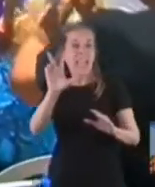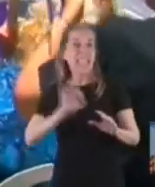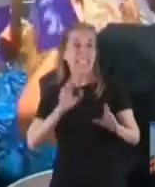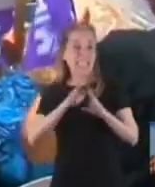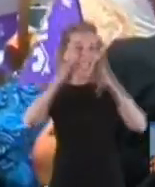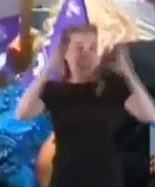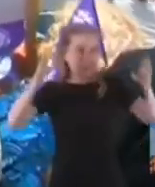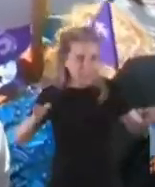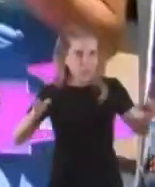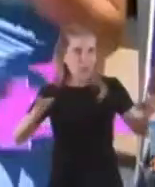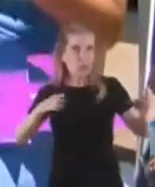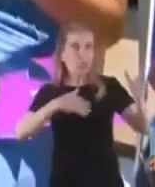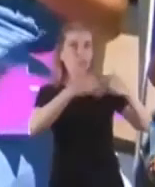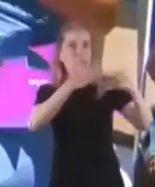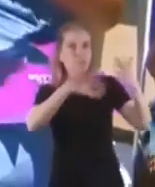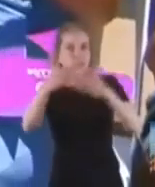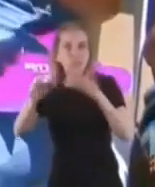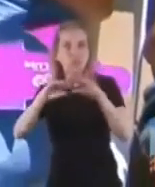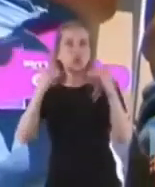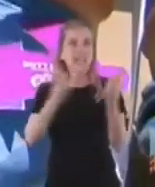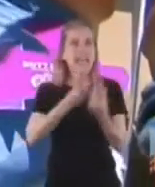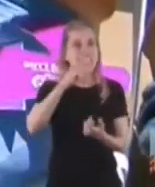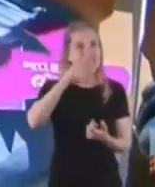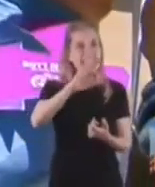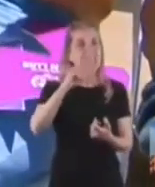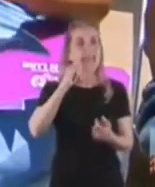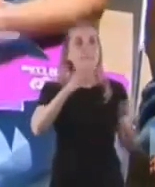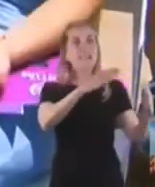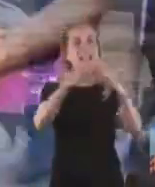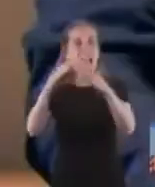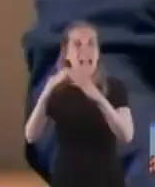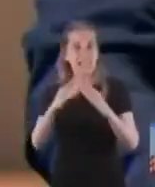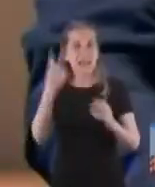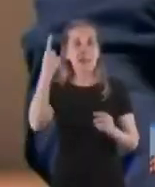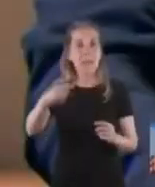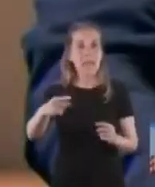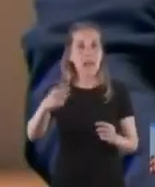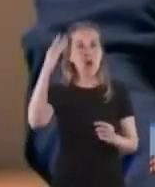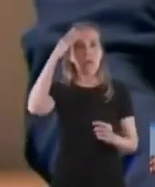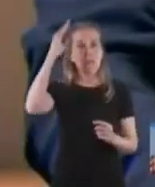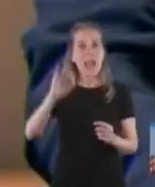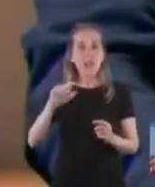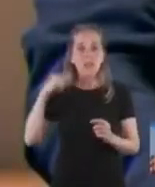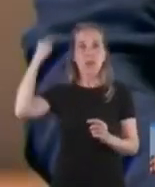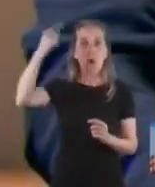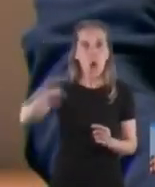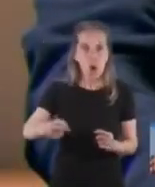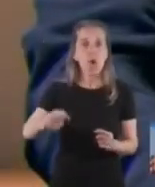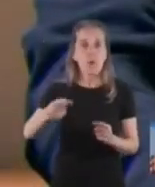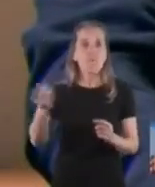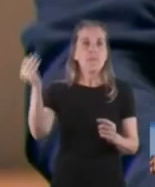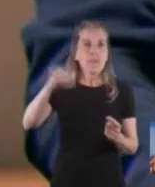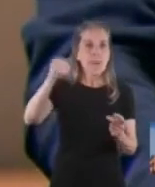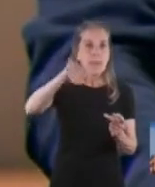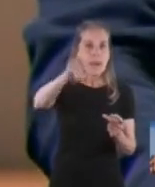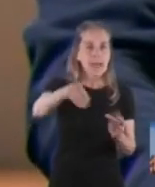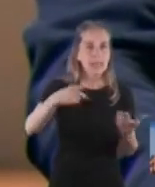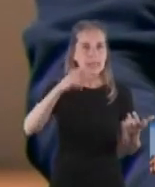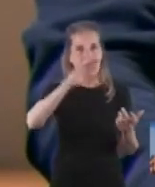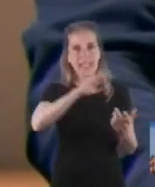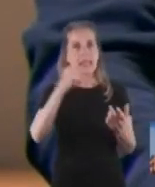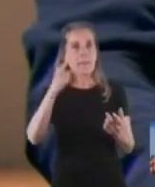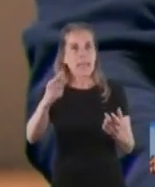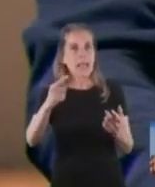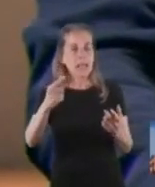3 años 70.000 viviendas. Pero en marzo estamos construyendo 70.000 viviendas, entregamos